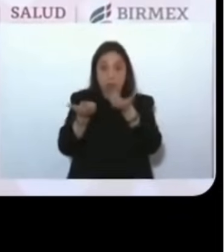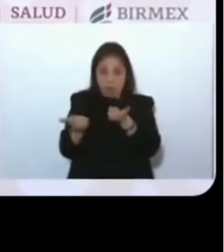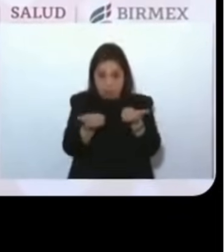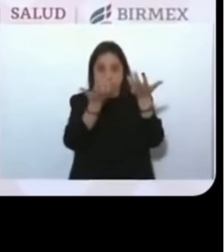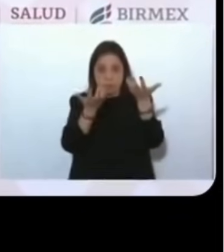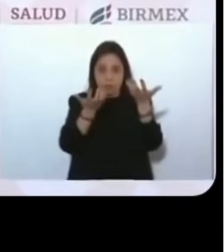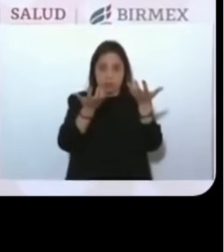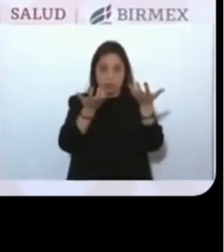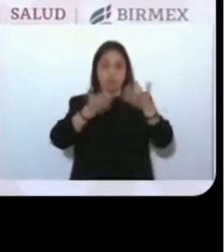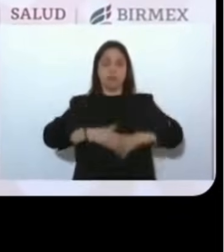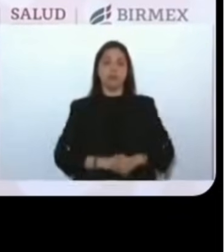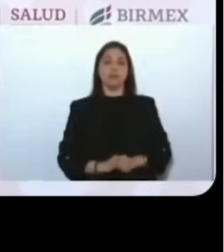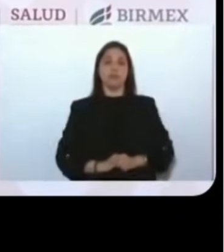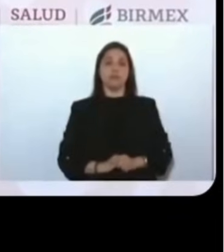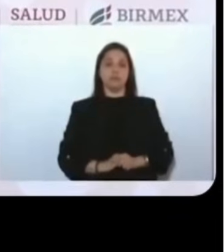como